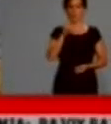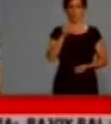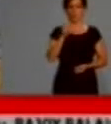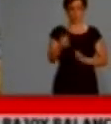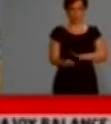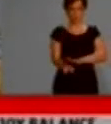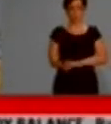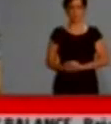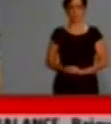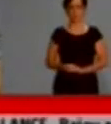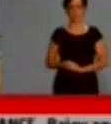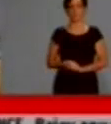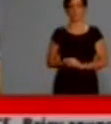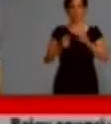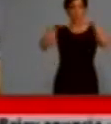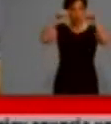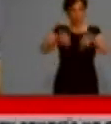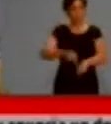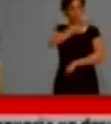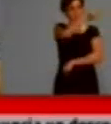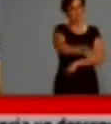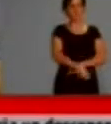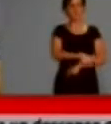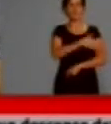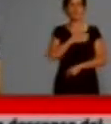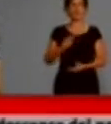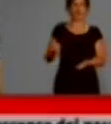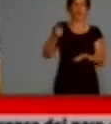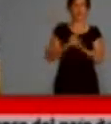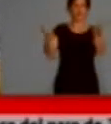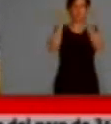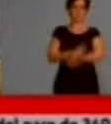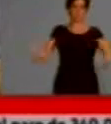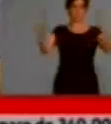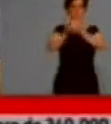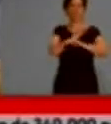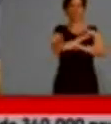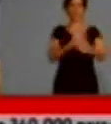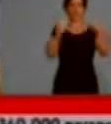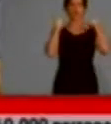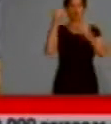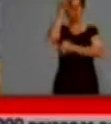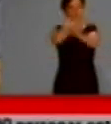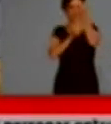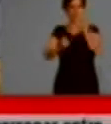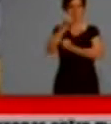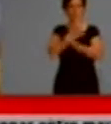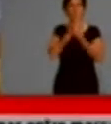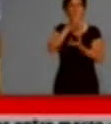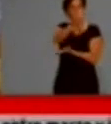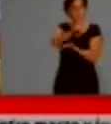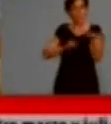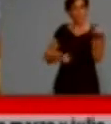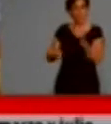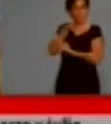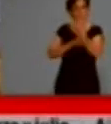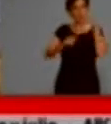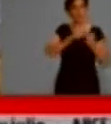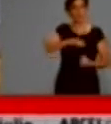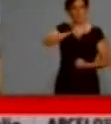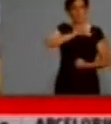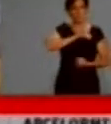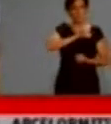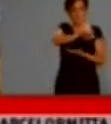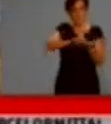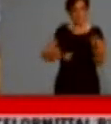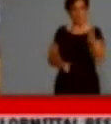Hoy usted ha querido de nuevo enmascarar sus responsabilidades con datos económicos. Sus informes sobre la economía española tienen tanta